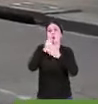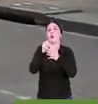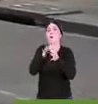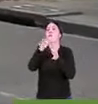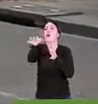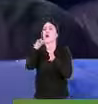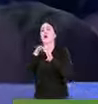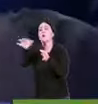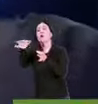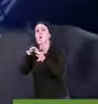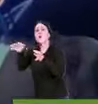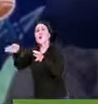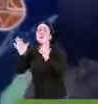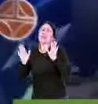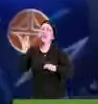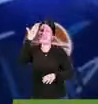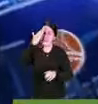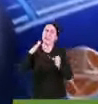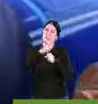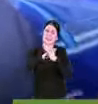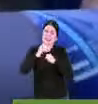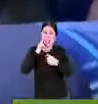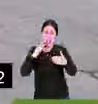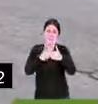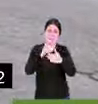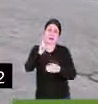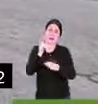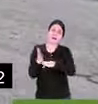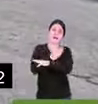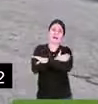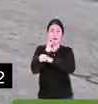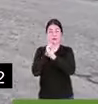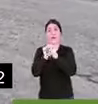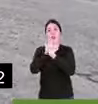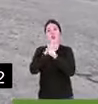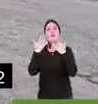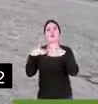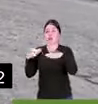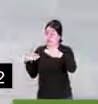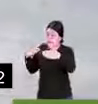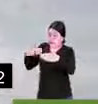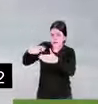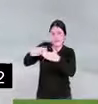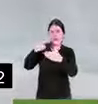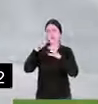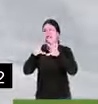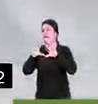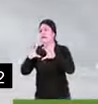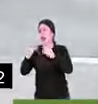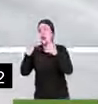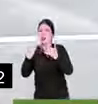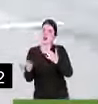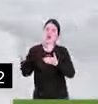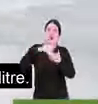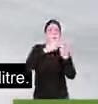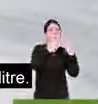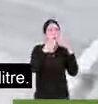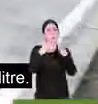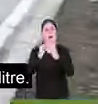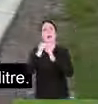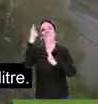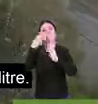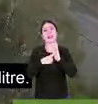pasajeros, pese a las dificultades generadas por la pandemia. Luego de varios años de deterioro, rehabilitamos 1.600 metros